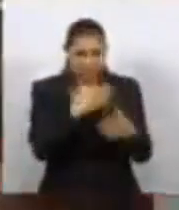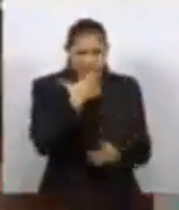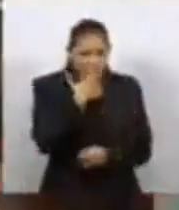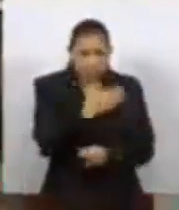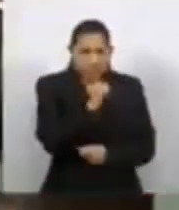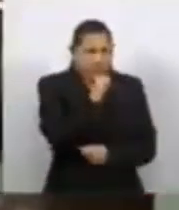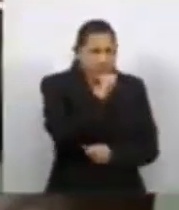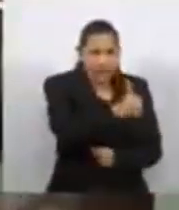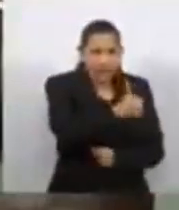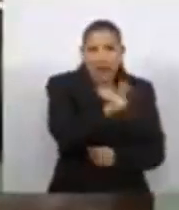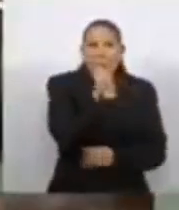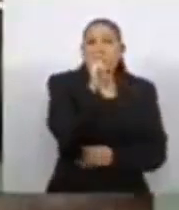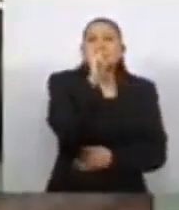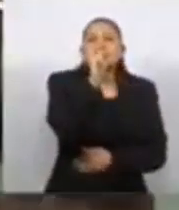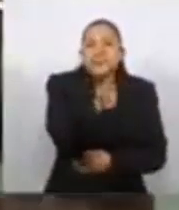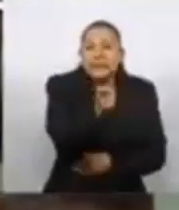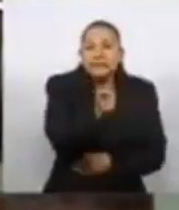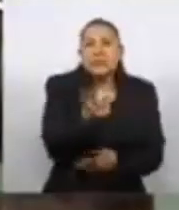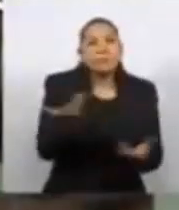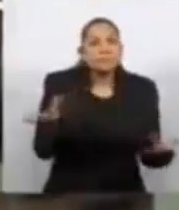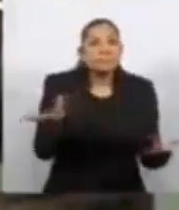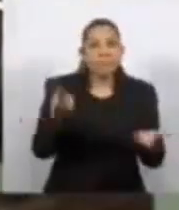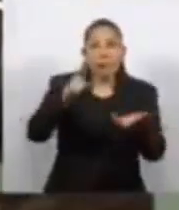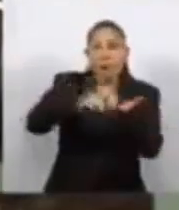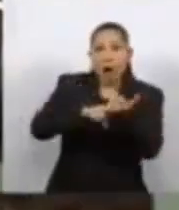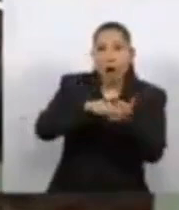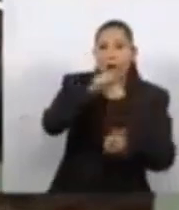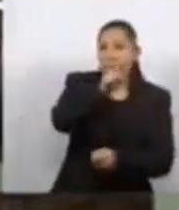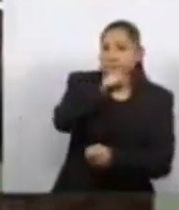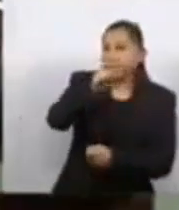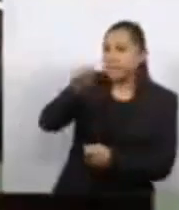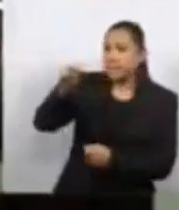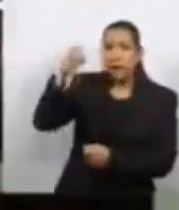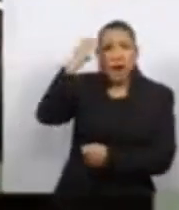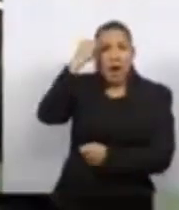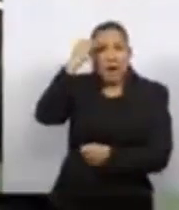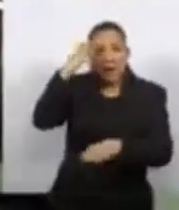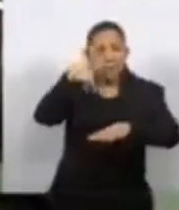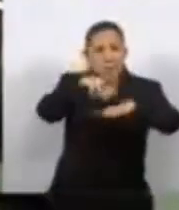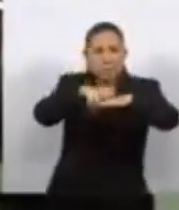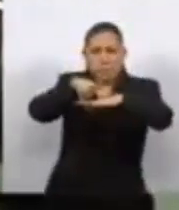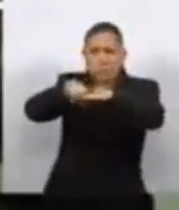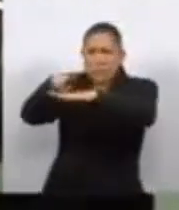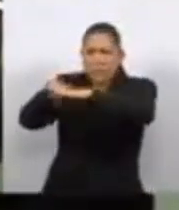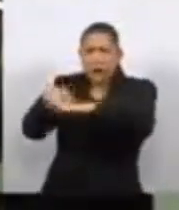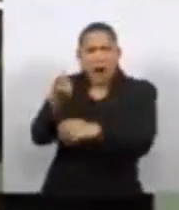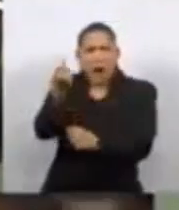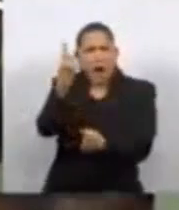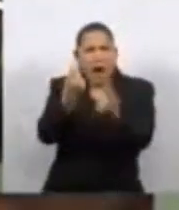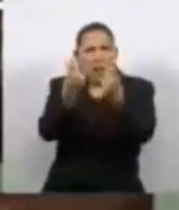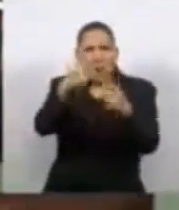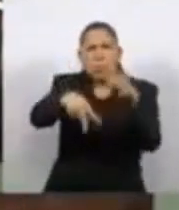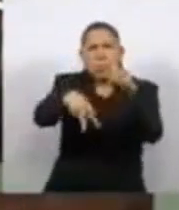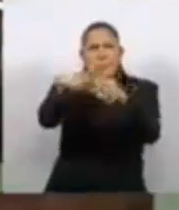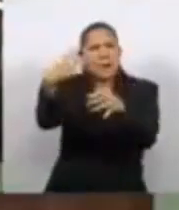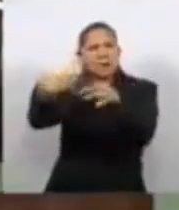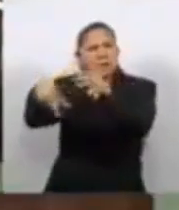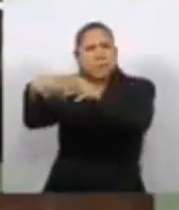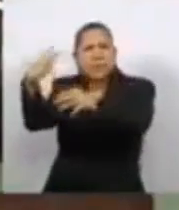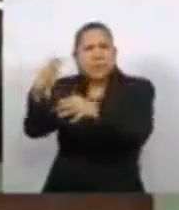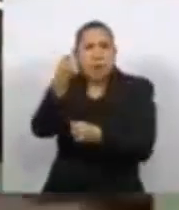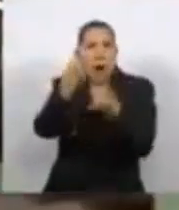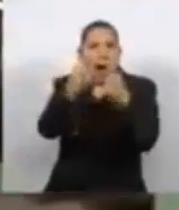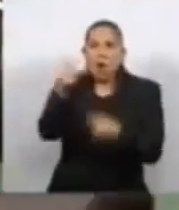objetivo central tener camas vacías y administrar la saturación hospitalaria mientras la negligencia ha